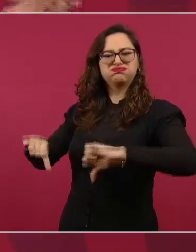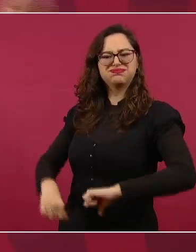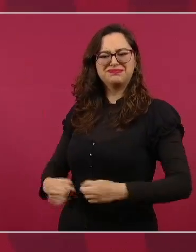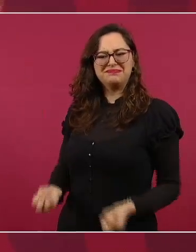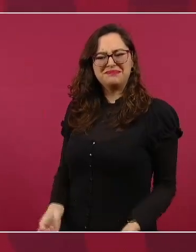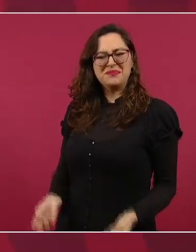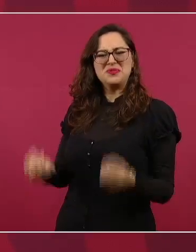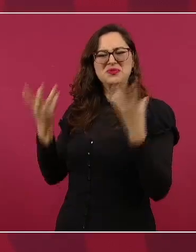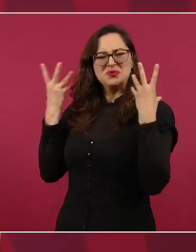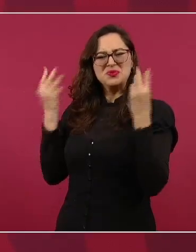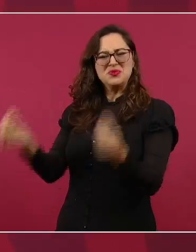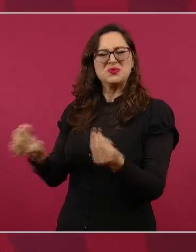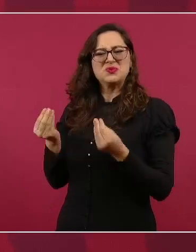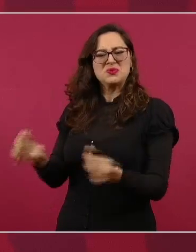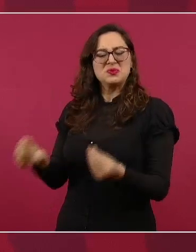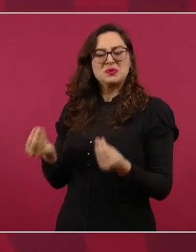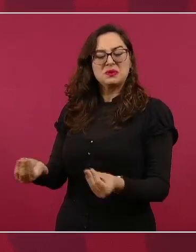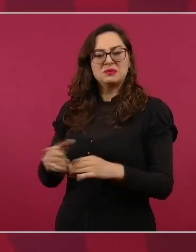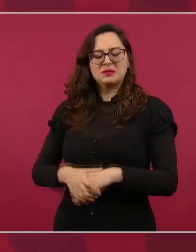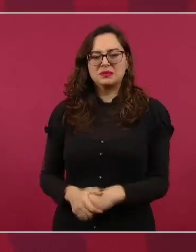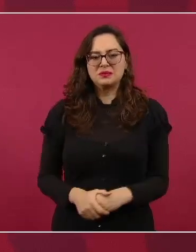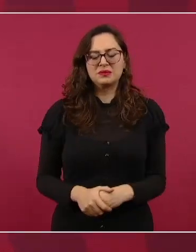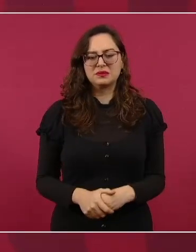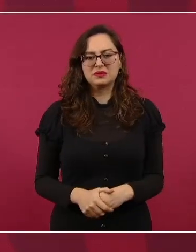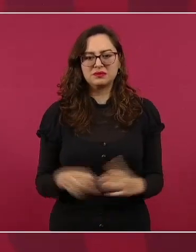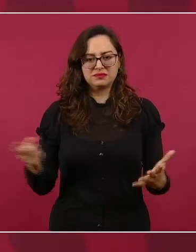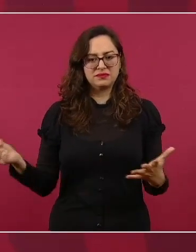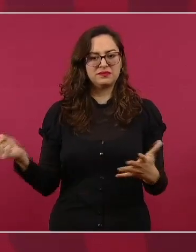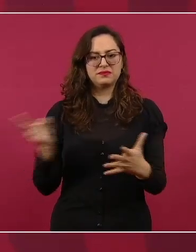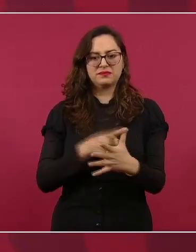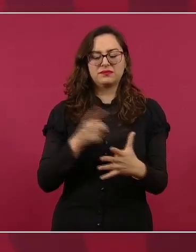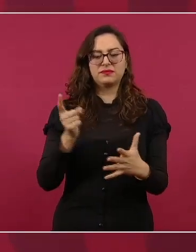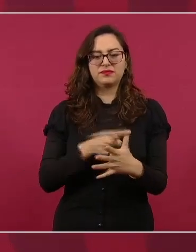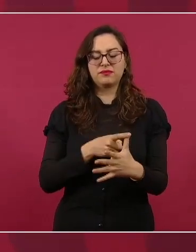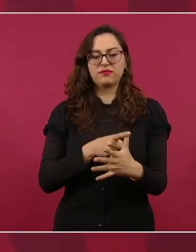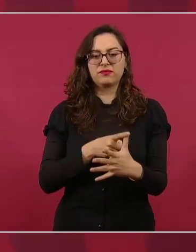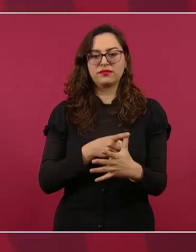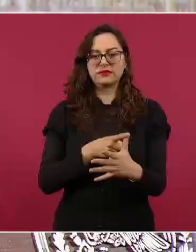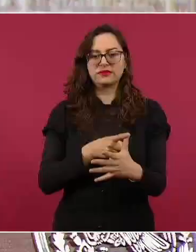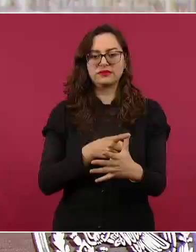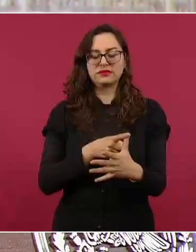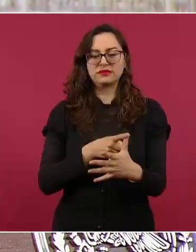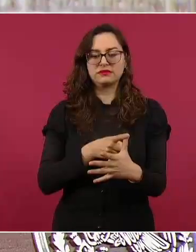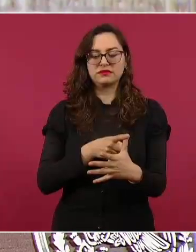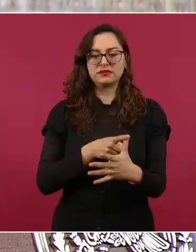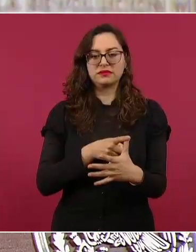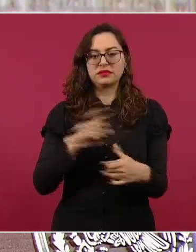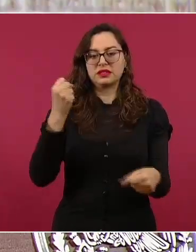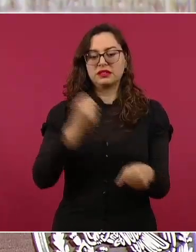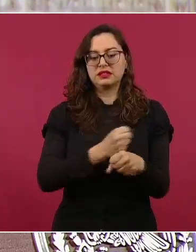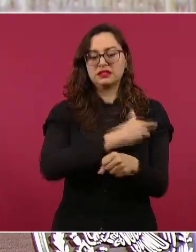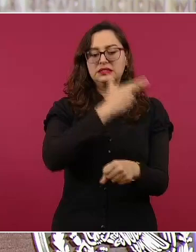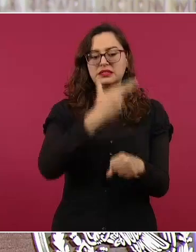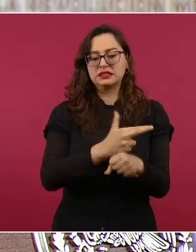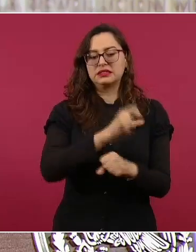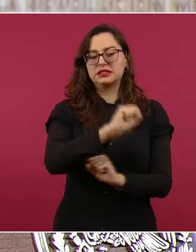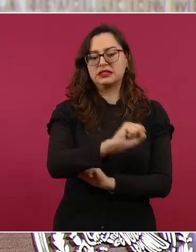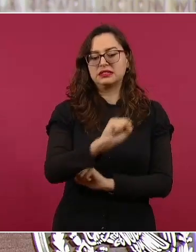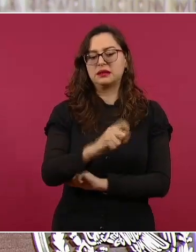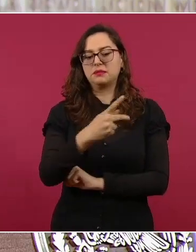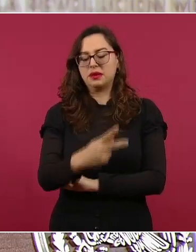¿Cuándo se había visto de que el secretario de Seguridad Pública